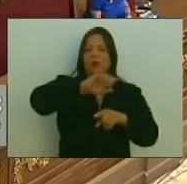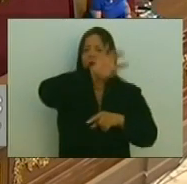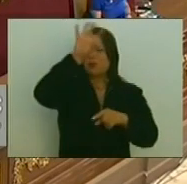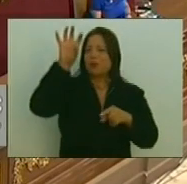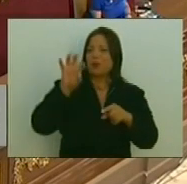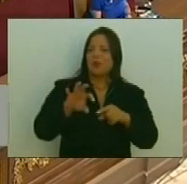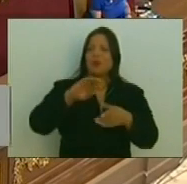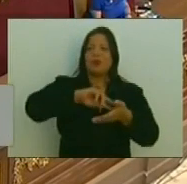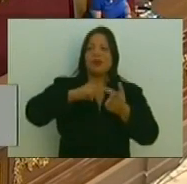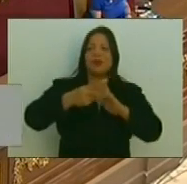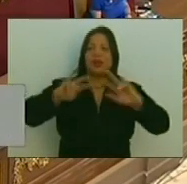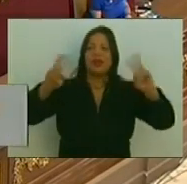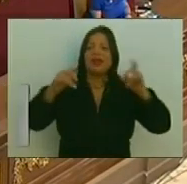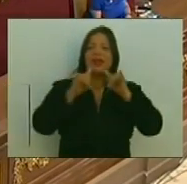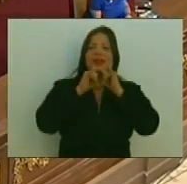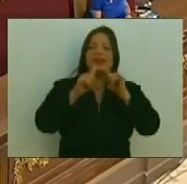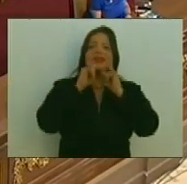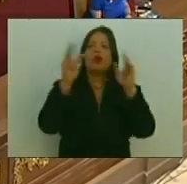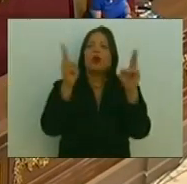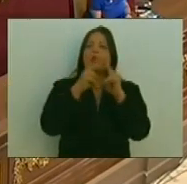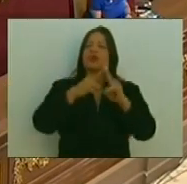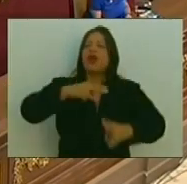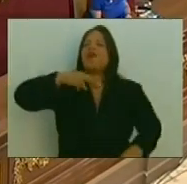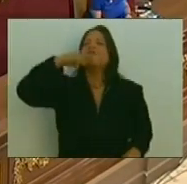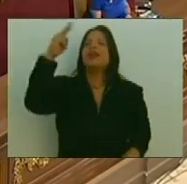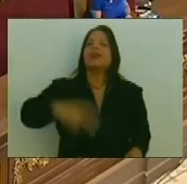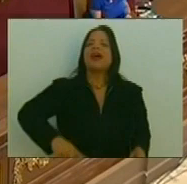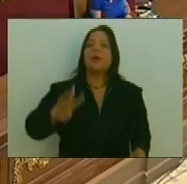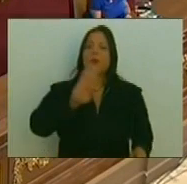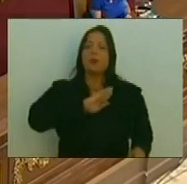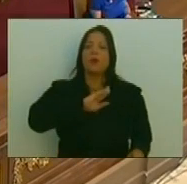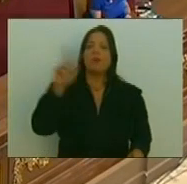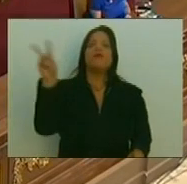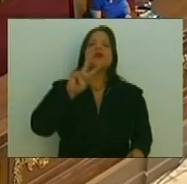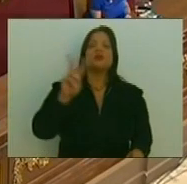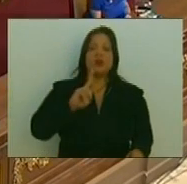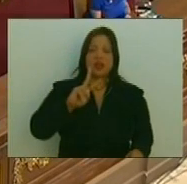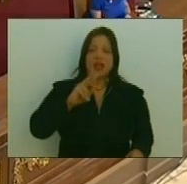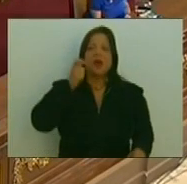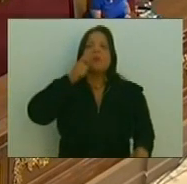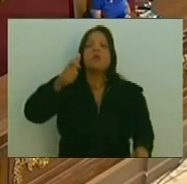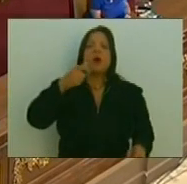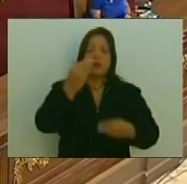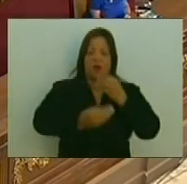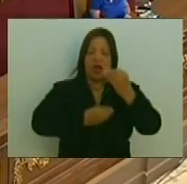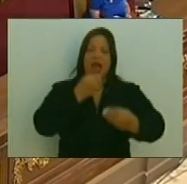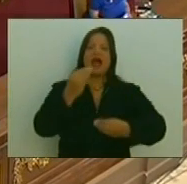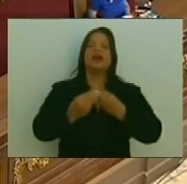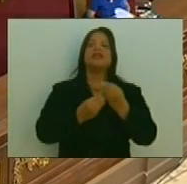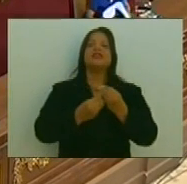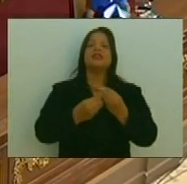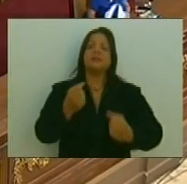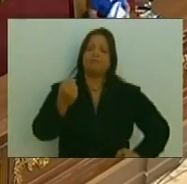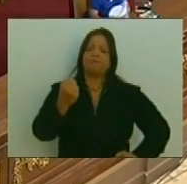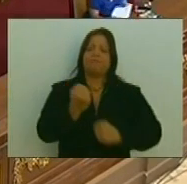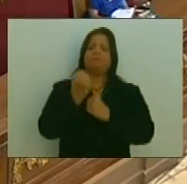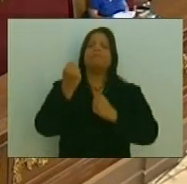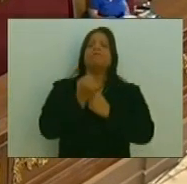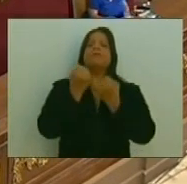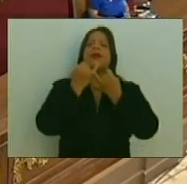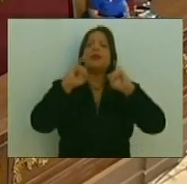a fin de dar a conocer la verdad de Venezuela y el trabajo de su pueblo por el sostenimiento de